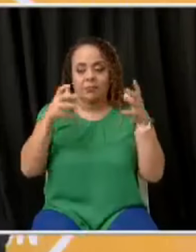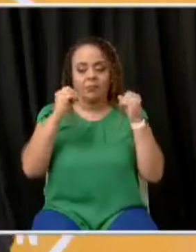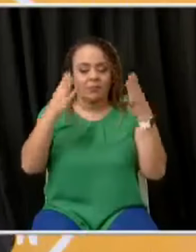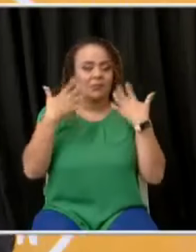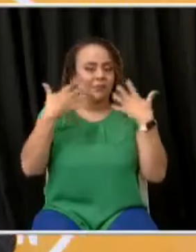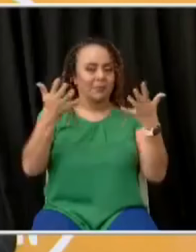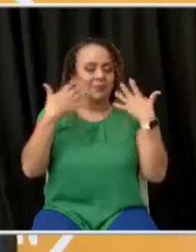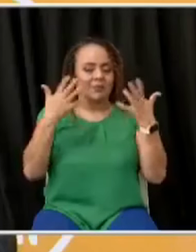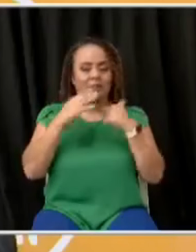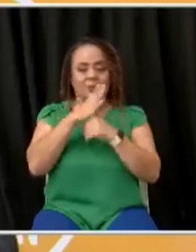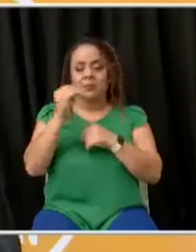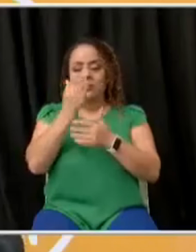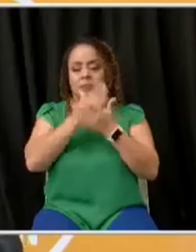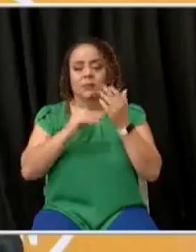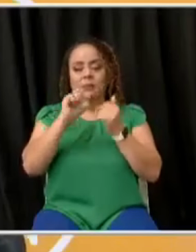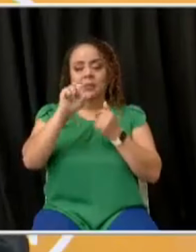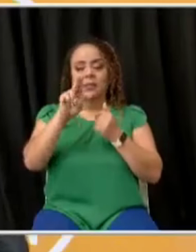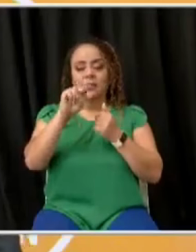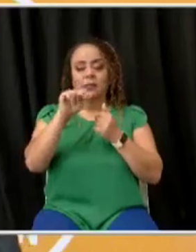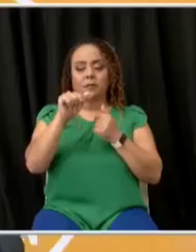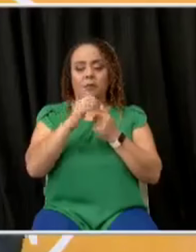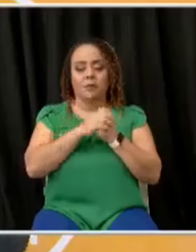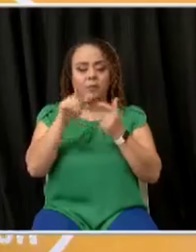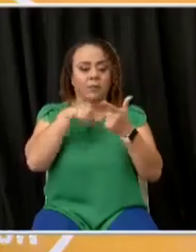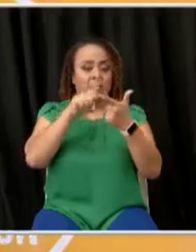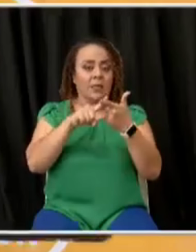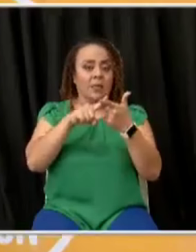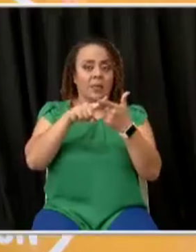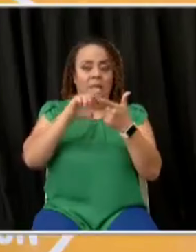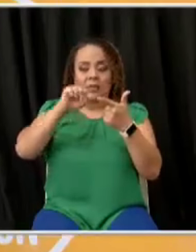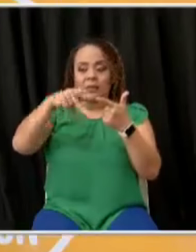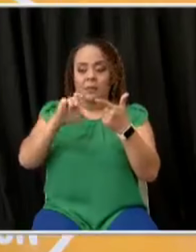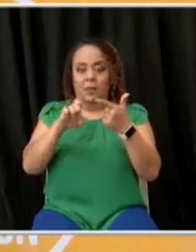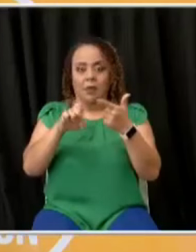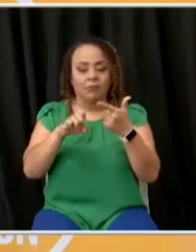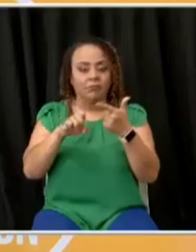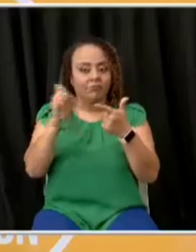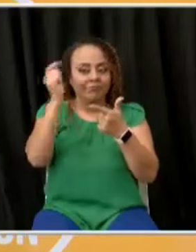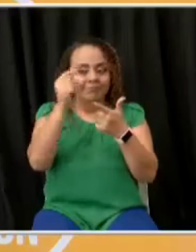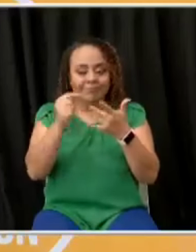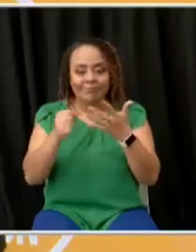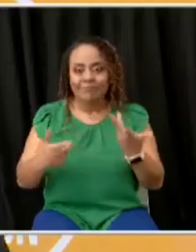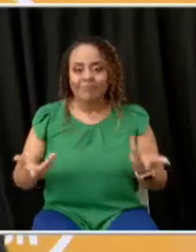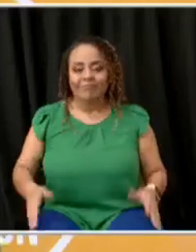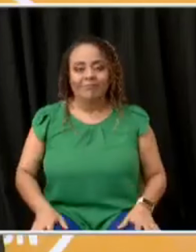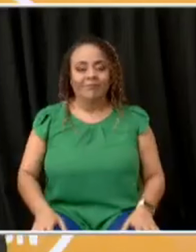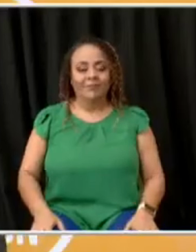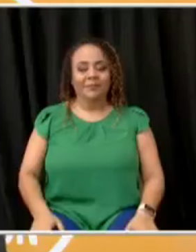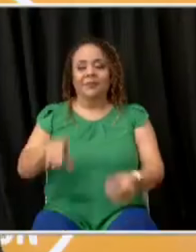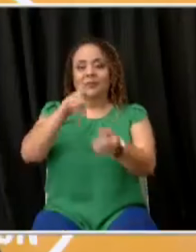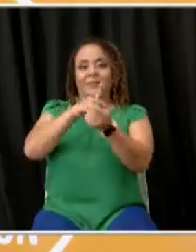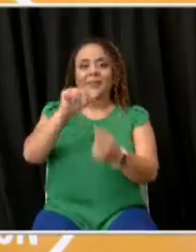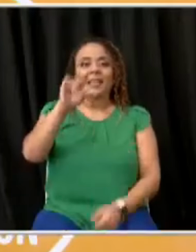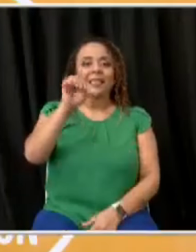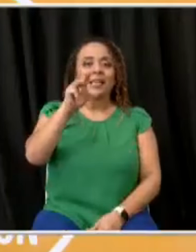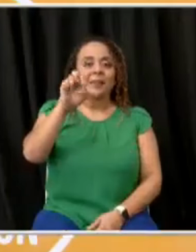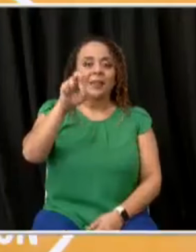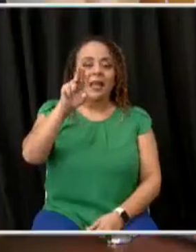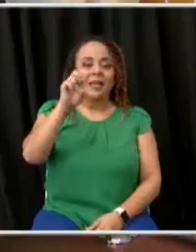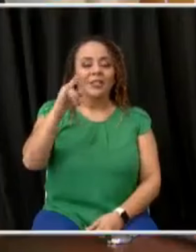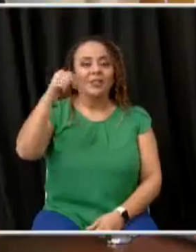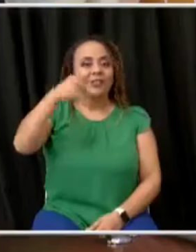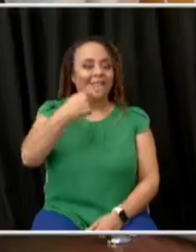calientes. Claro. O hablemos de saunas, hablemos de spa, un montón de cosas que son calientes, que son ambientes calientes. Sí. El doctor Altamirano nos dice en